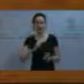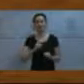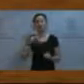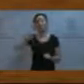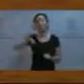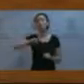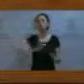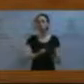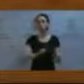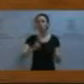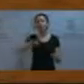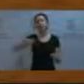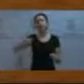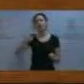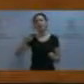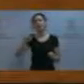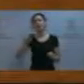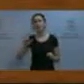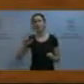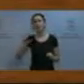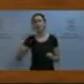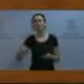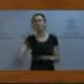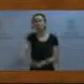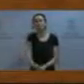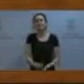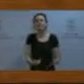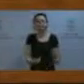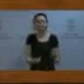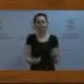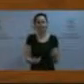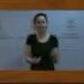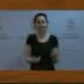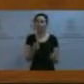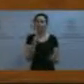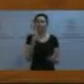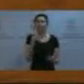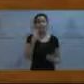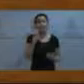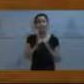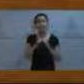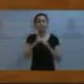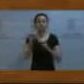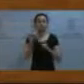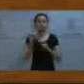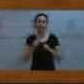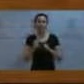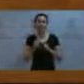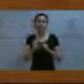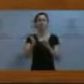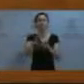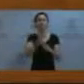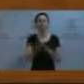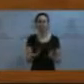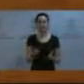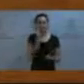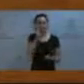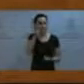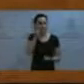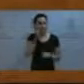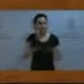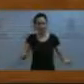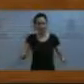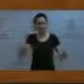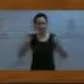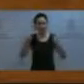Ángel Rodríguez. ¿Qué nos pide? Que levantemos las alfombras del ERA. Se temen, como nosotros, que